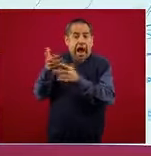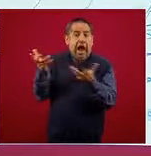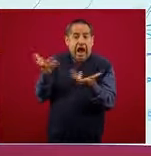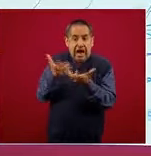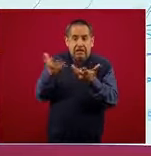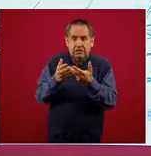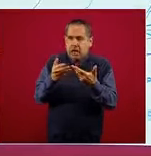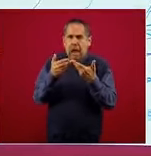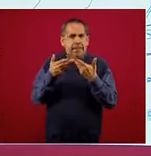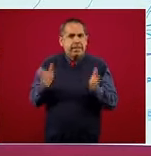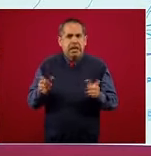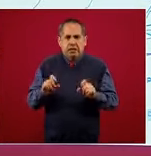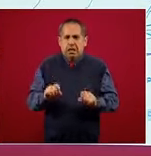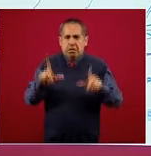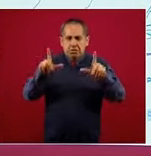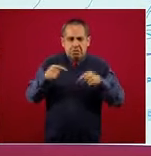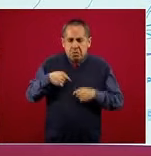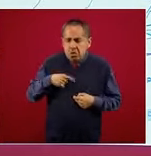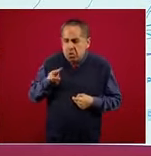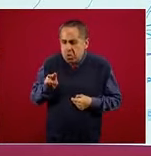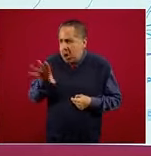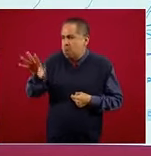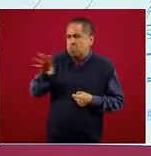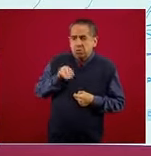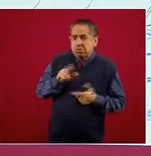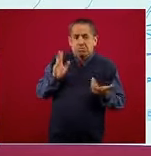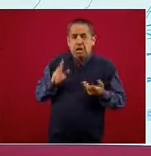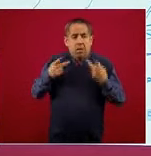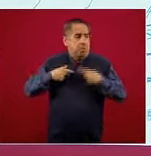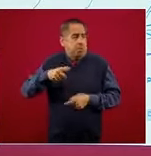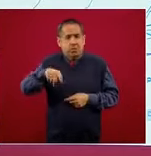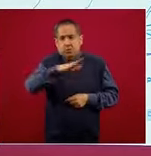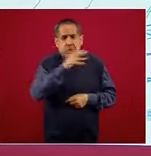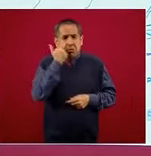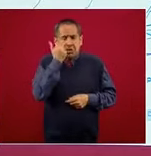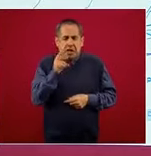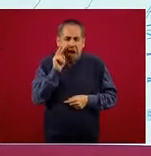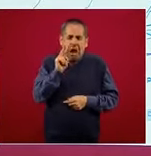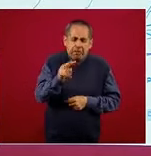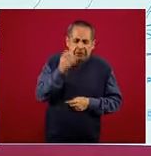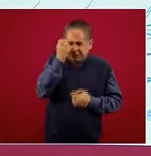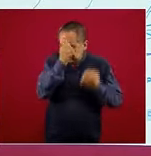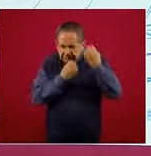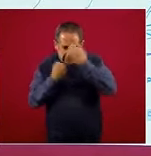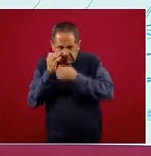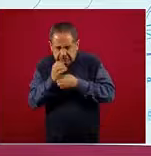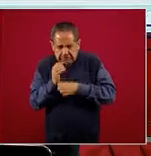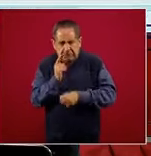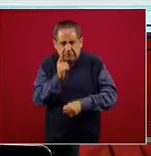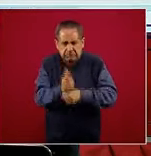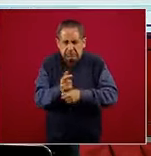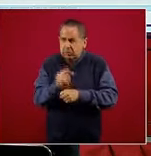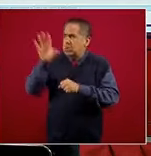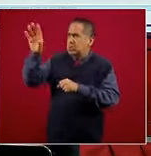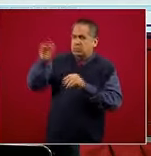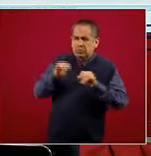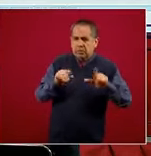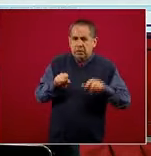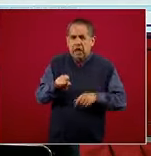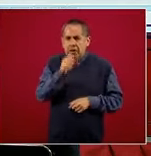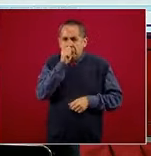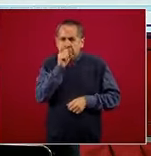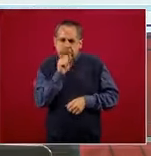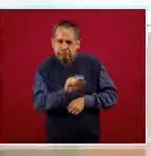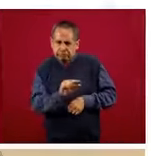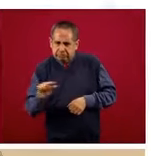Está abierta, está al público, por lo tanto cualquier persona que quiera explorarla la puede consultar. Aquí abajo van a